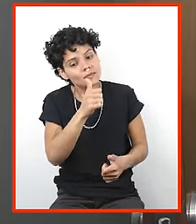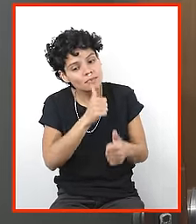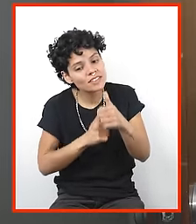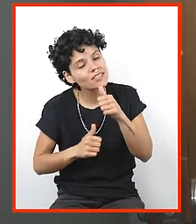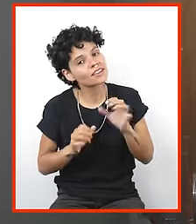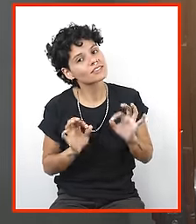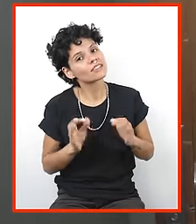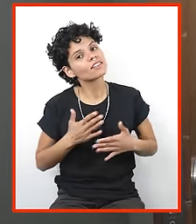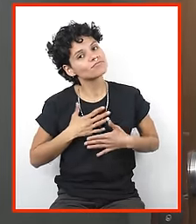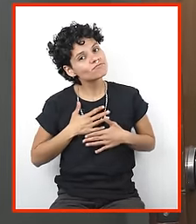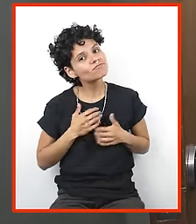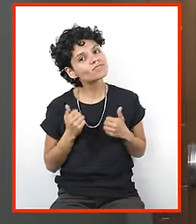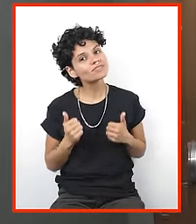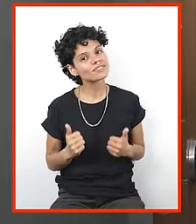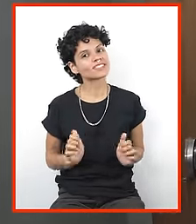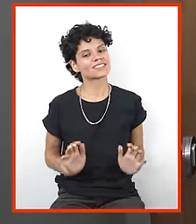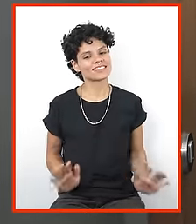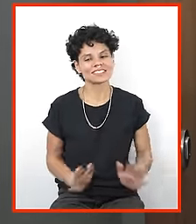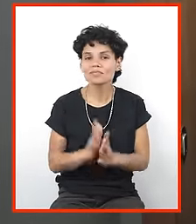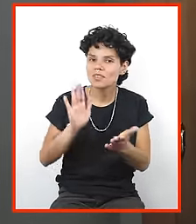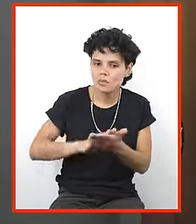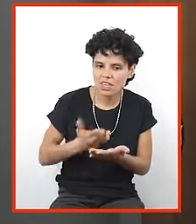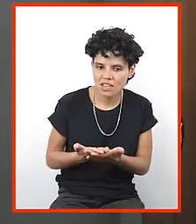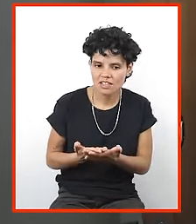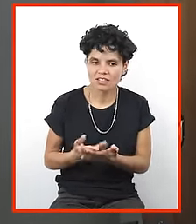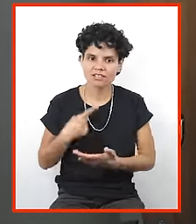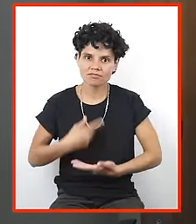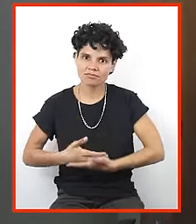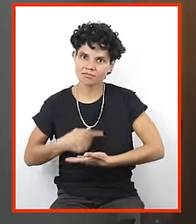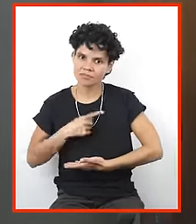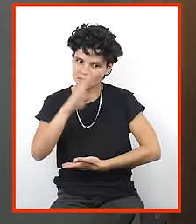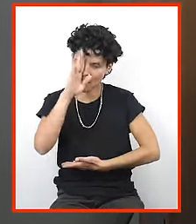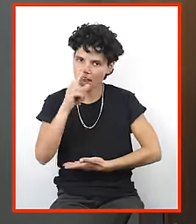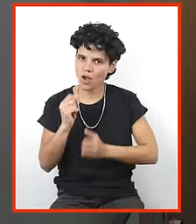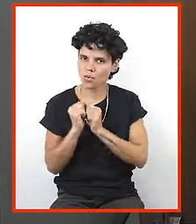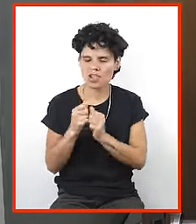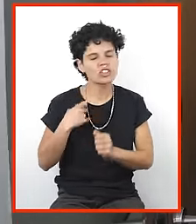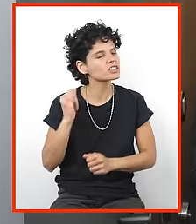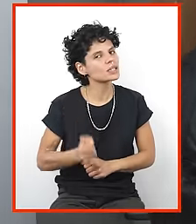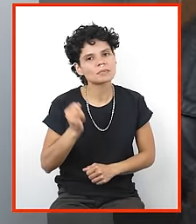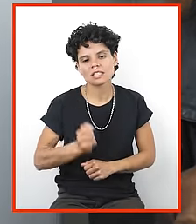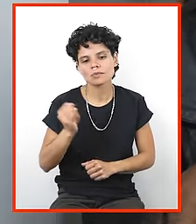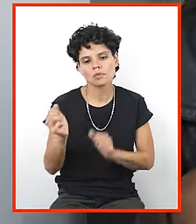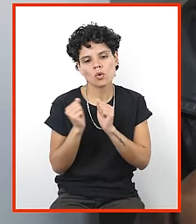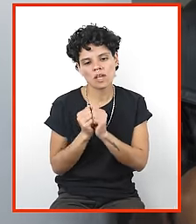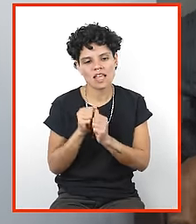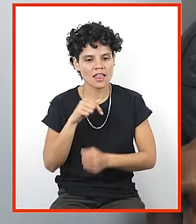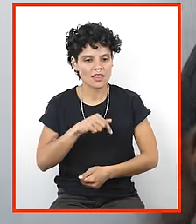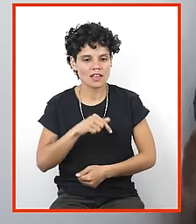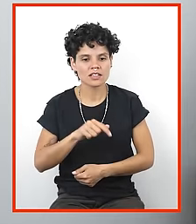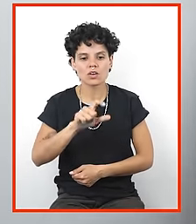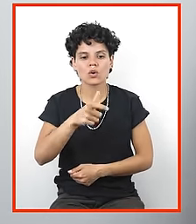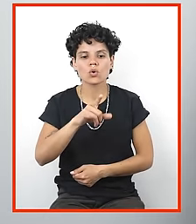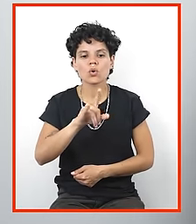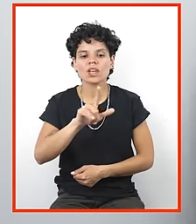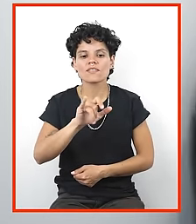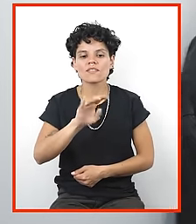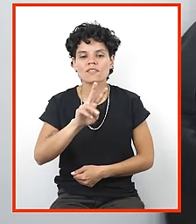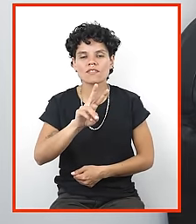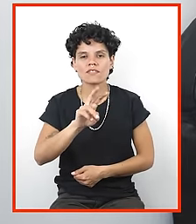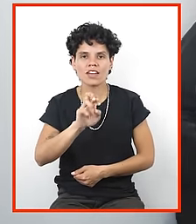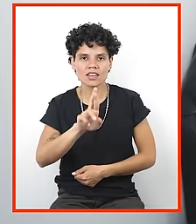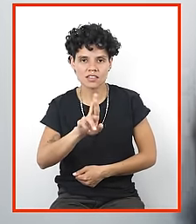Sí. ¿No? ¿Cómo estás? Este es el Gulliver. Vienes muy bien acompañada. Siempre bien acompañada. Este es